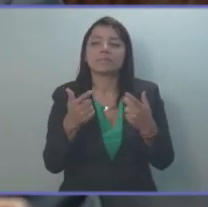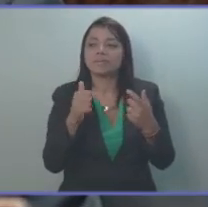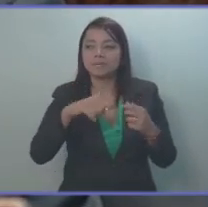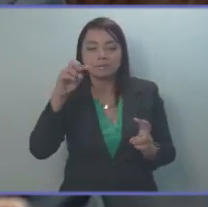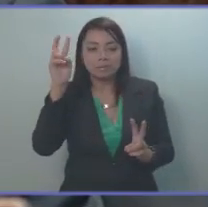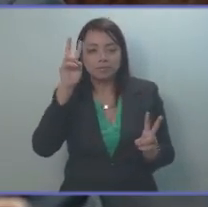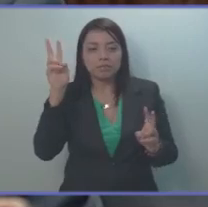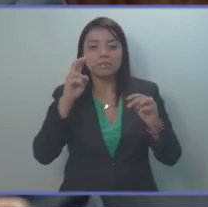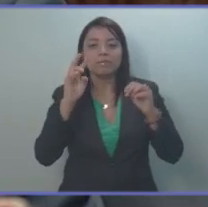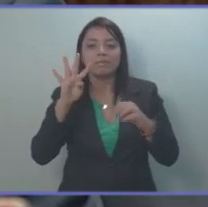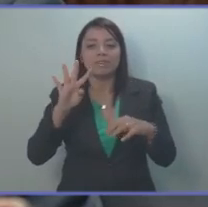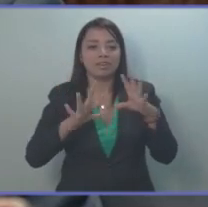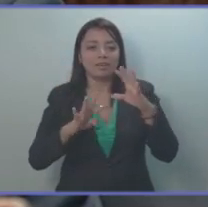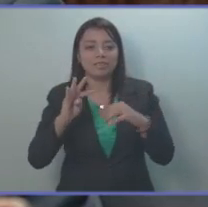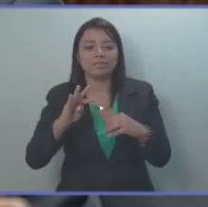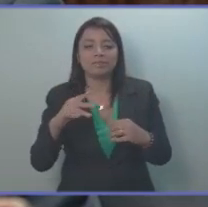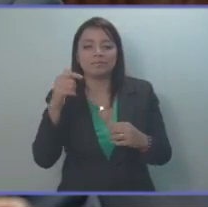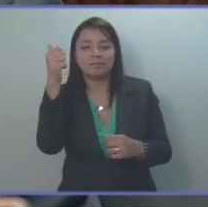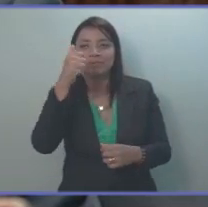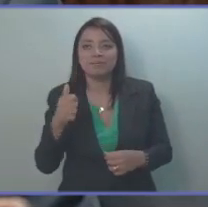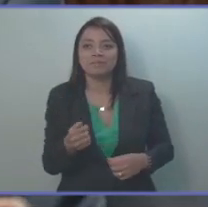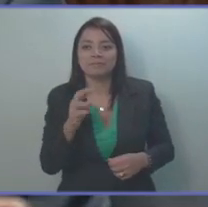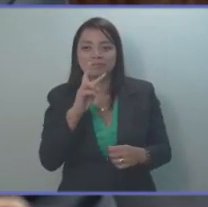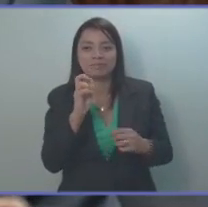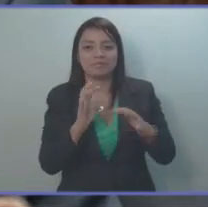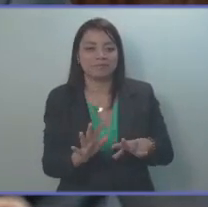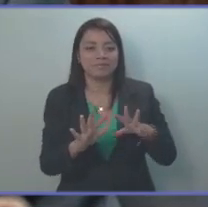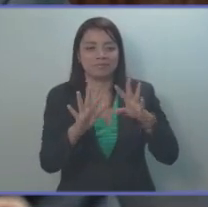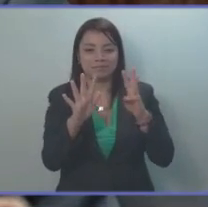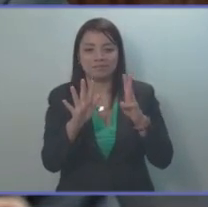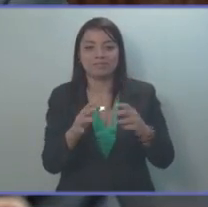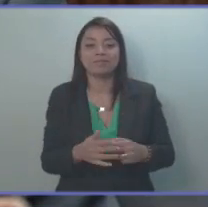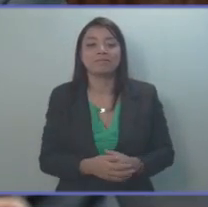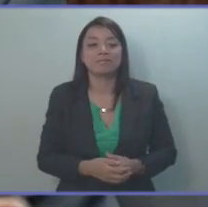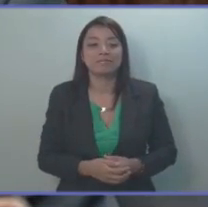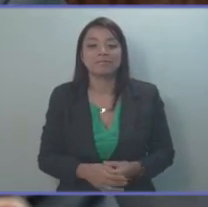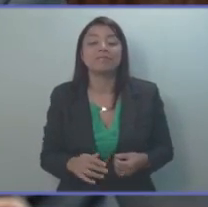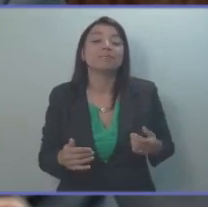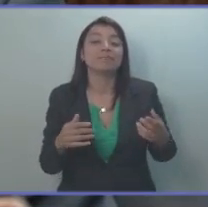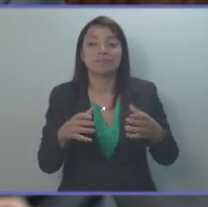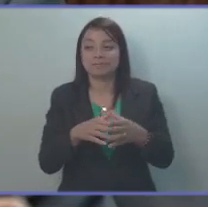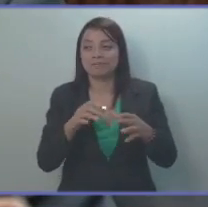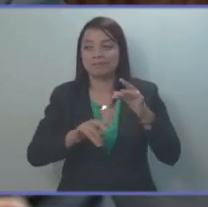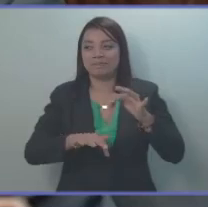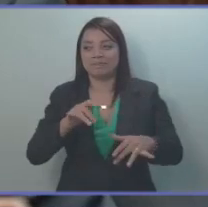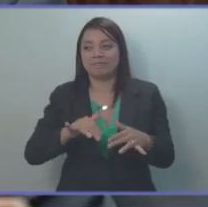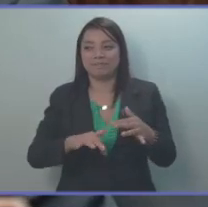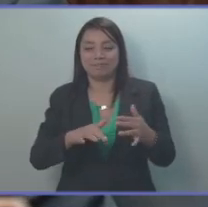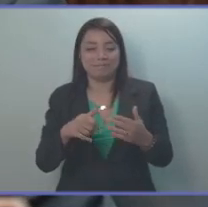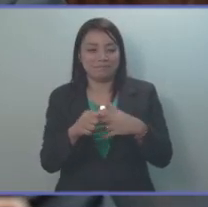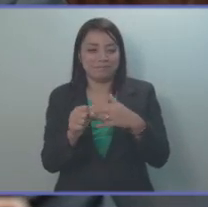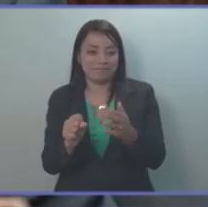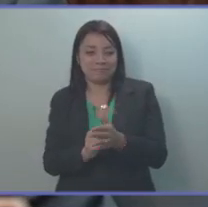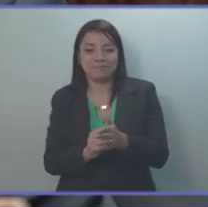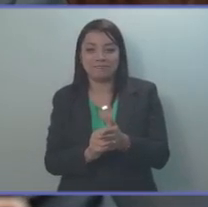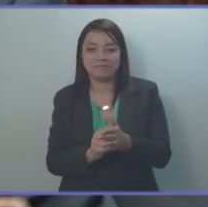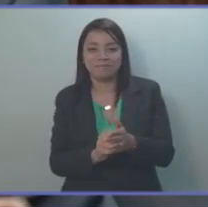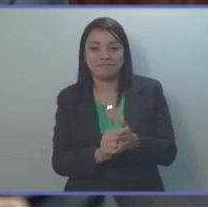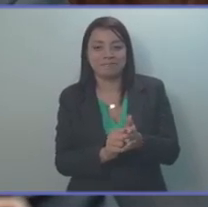Salvador, 14 de agosto del 2018. Señores secretarios de la Asamblea Legislativa